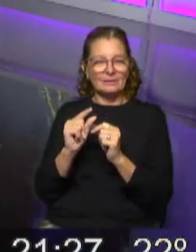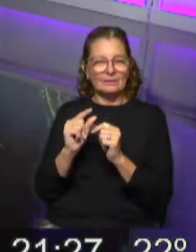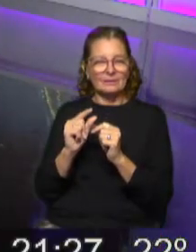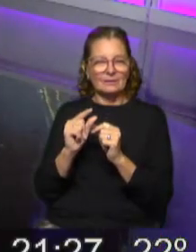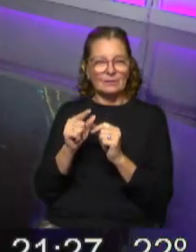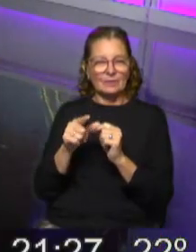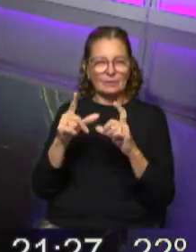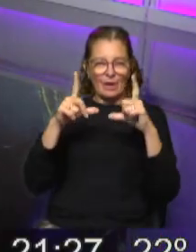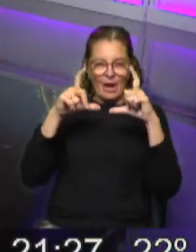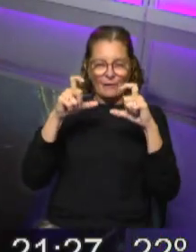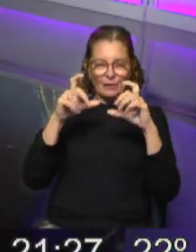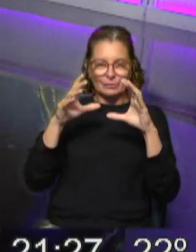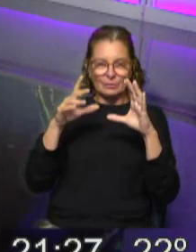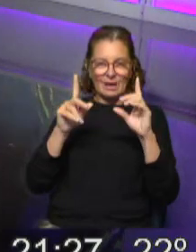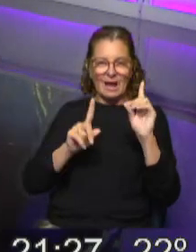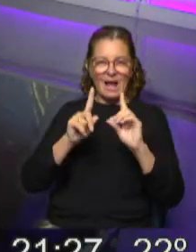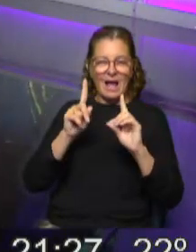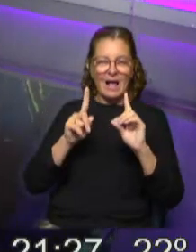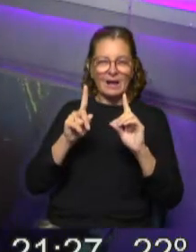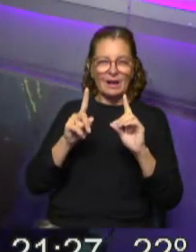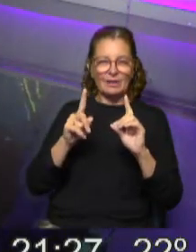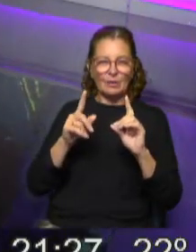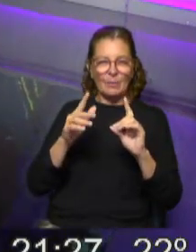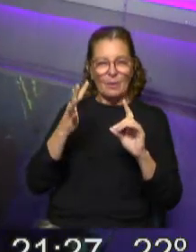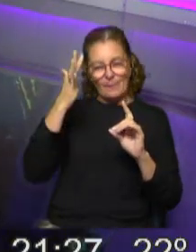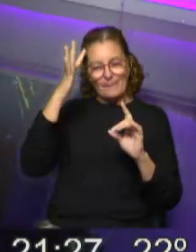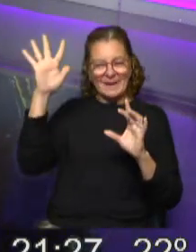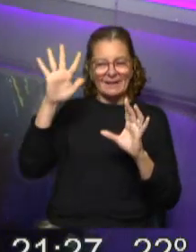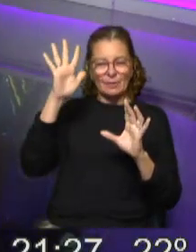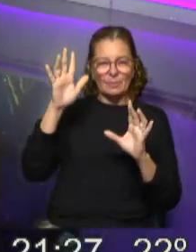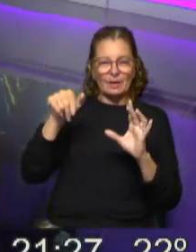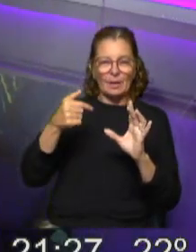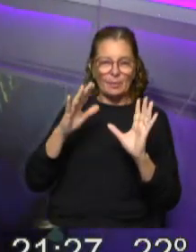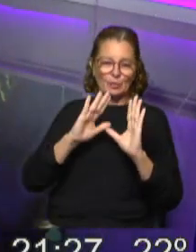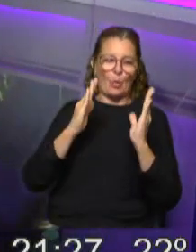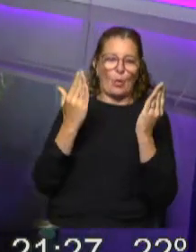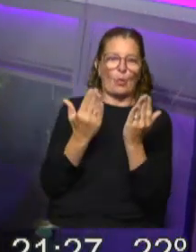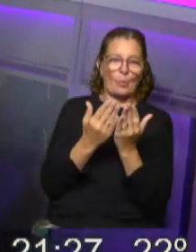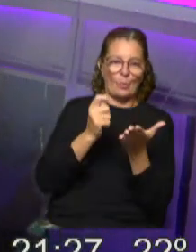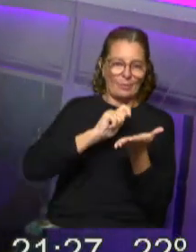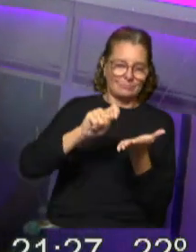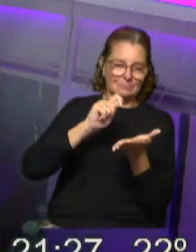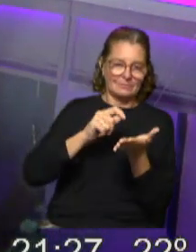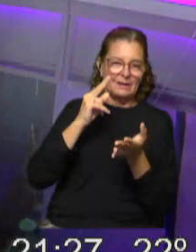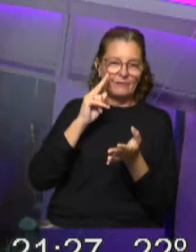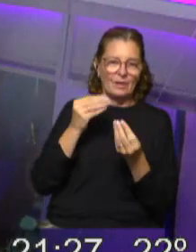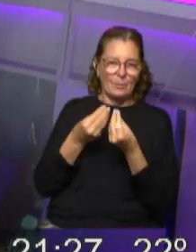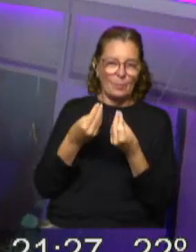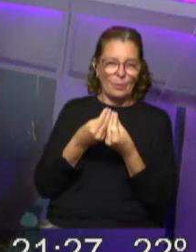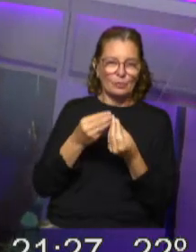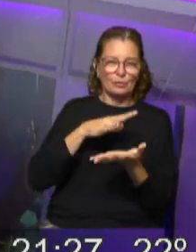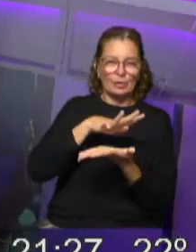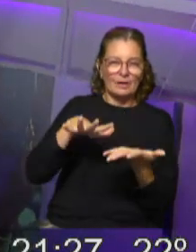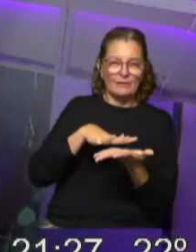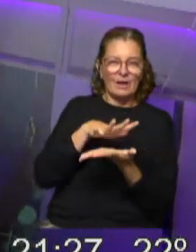una foto tal cual. Es como una inspiración para después crear todo un universo que tiene mucho que ver con el barrio y con